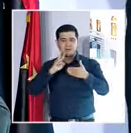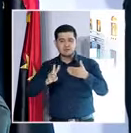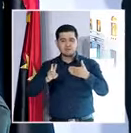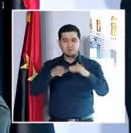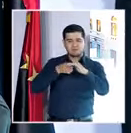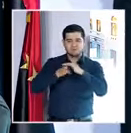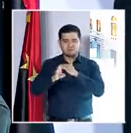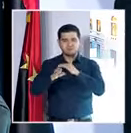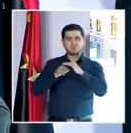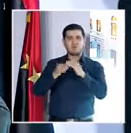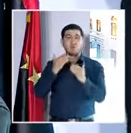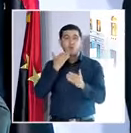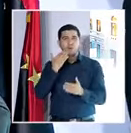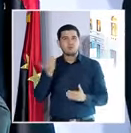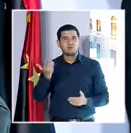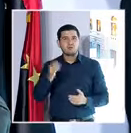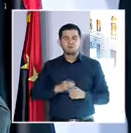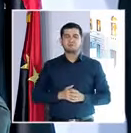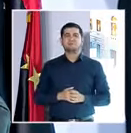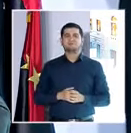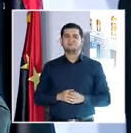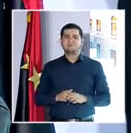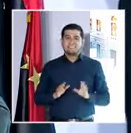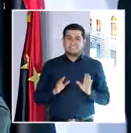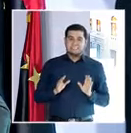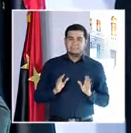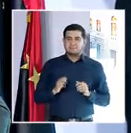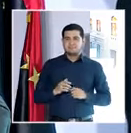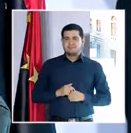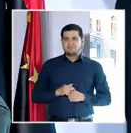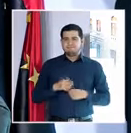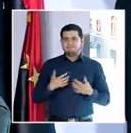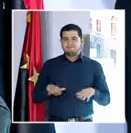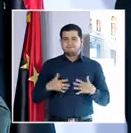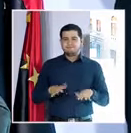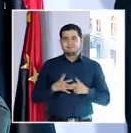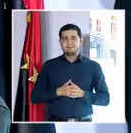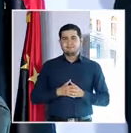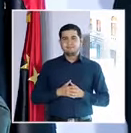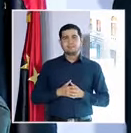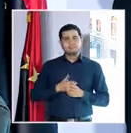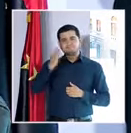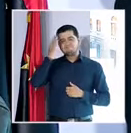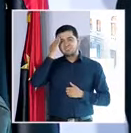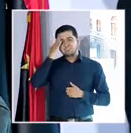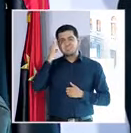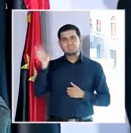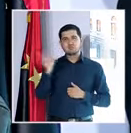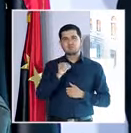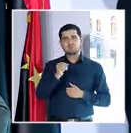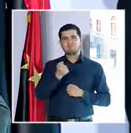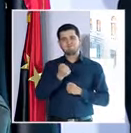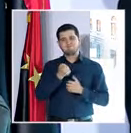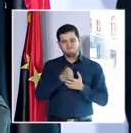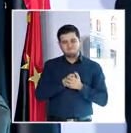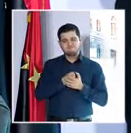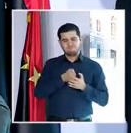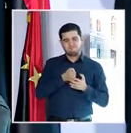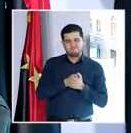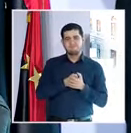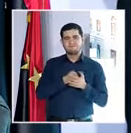ese es el gran reto que tenemos todos y sé que todos hemos estado empujando desde las